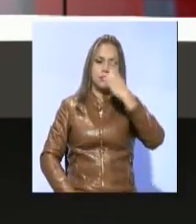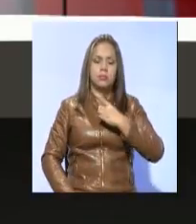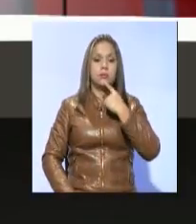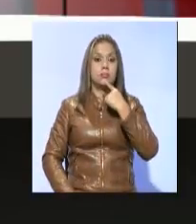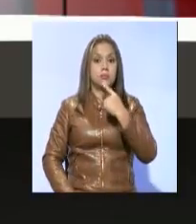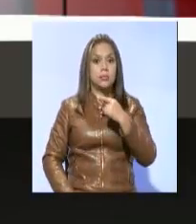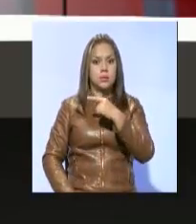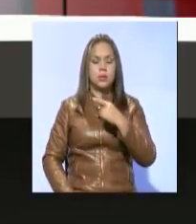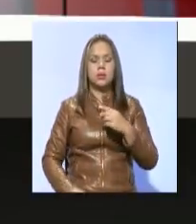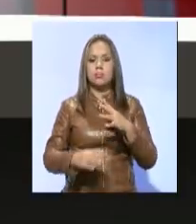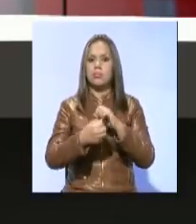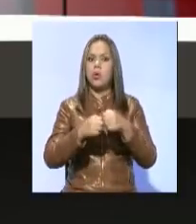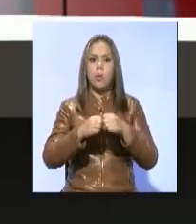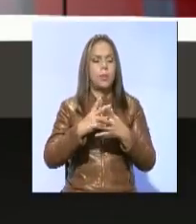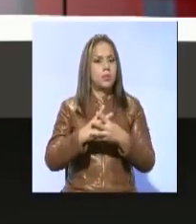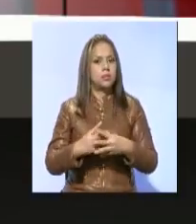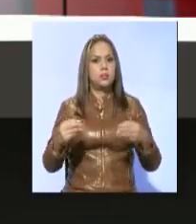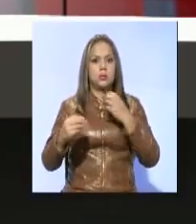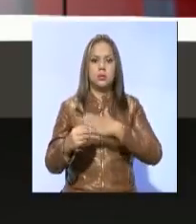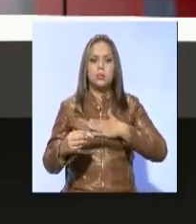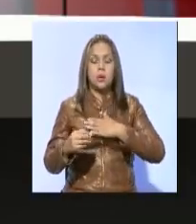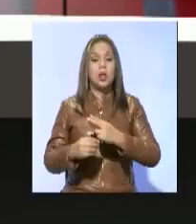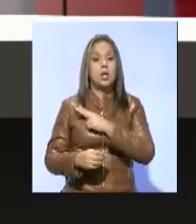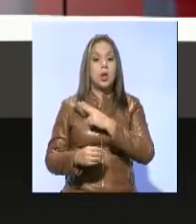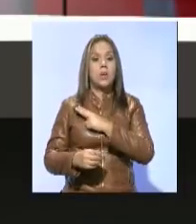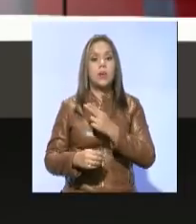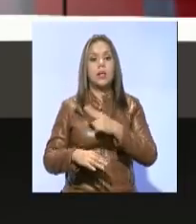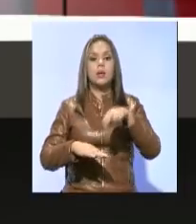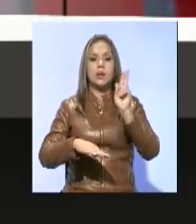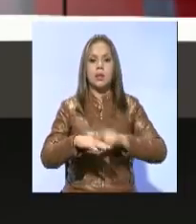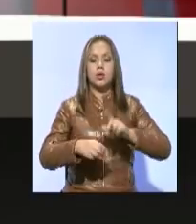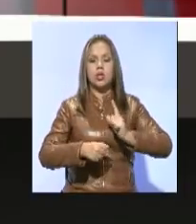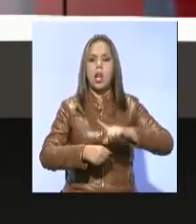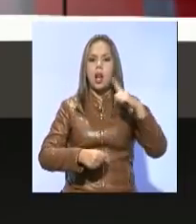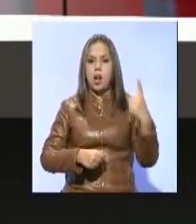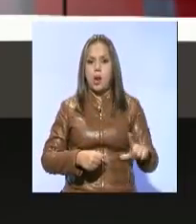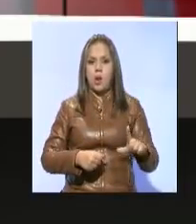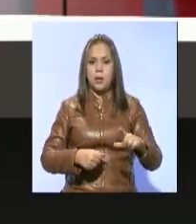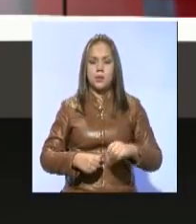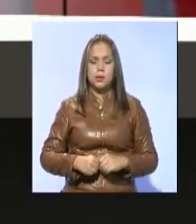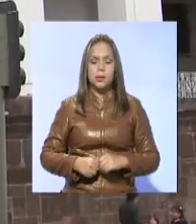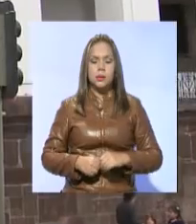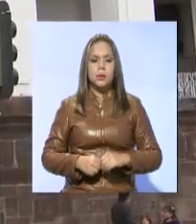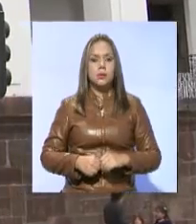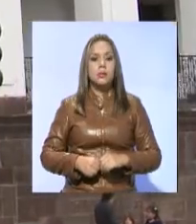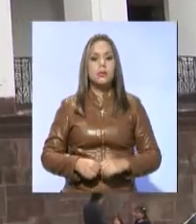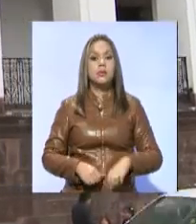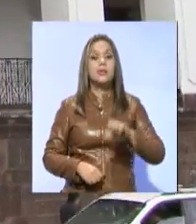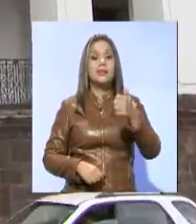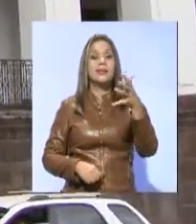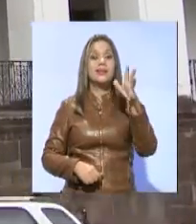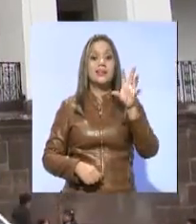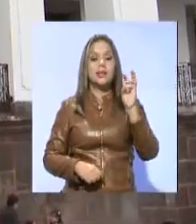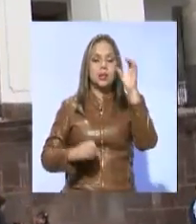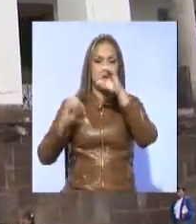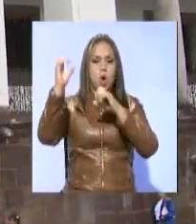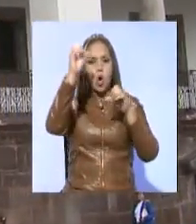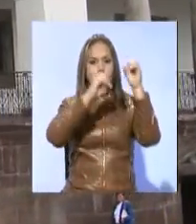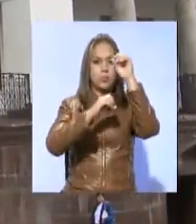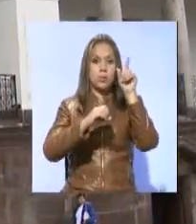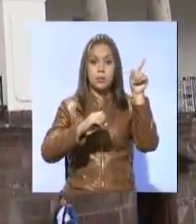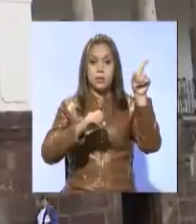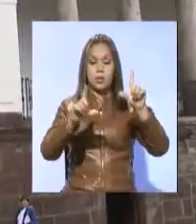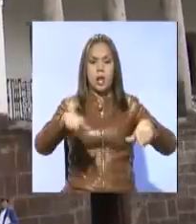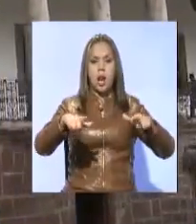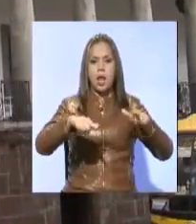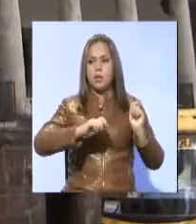demanda una solución a la problemática de la Universidad Nacional de Loja. Fueron 16 las observaciones enviadas por